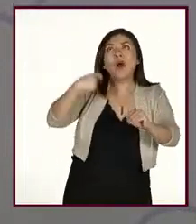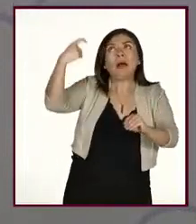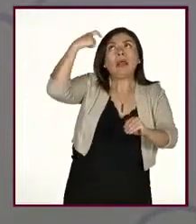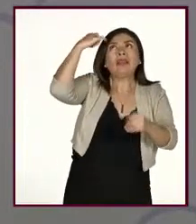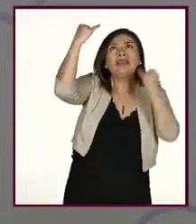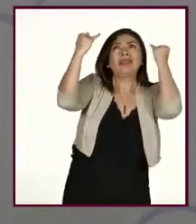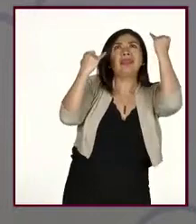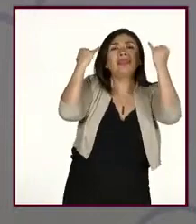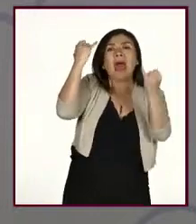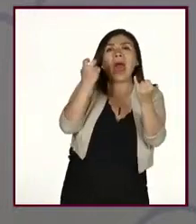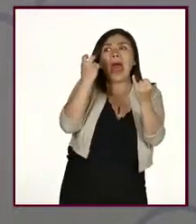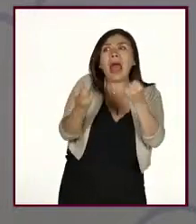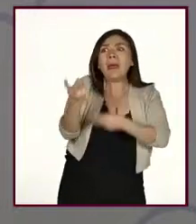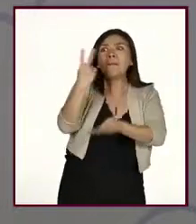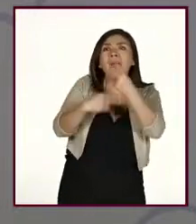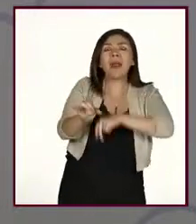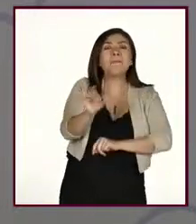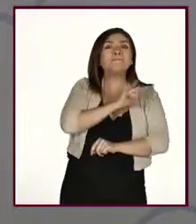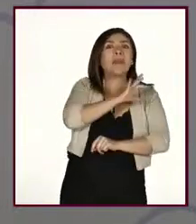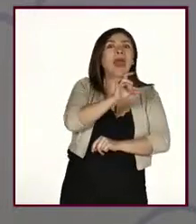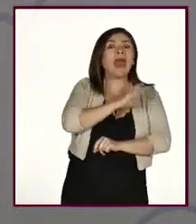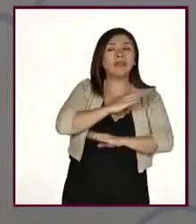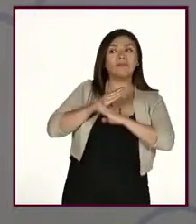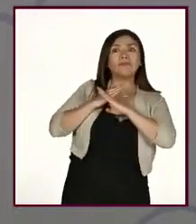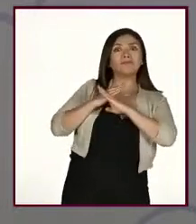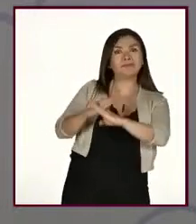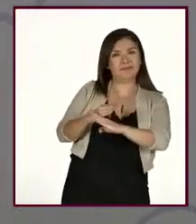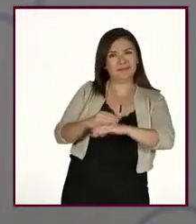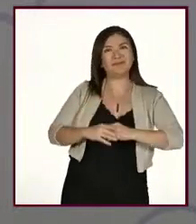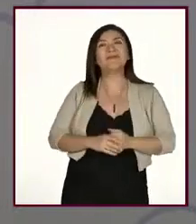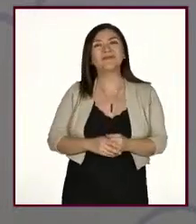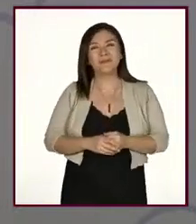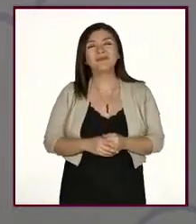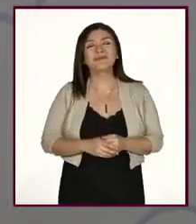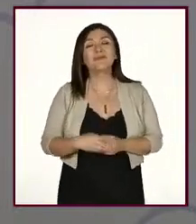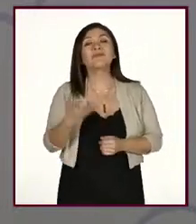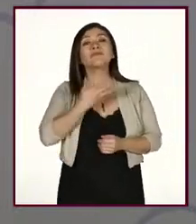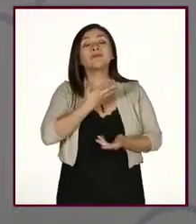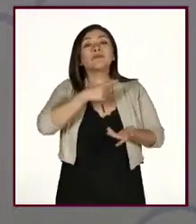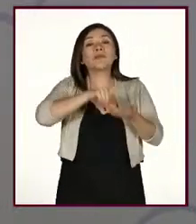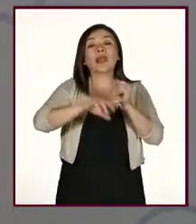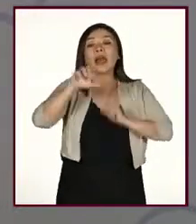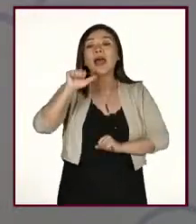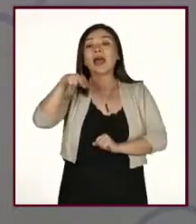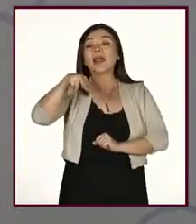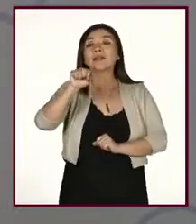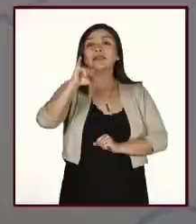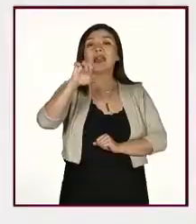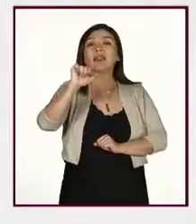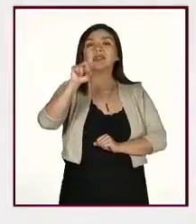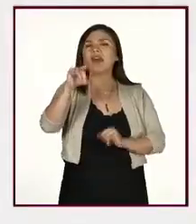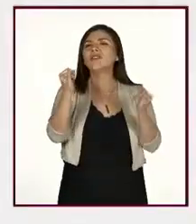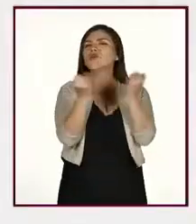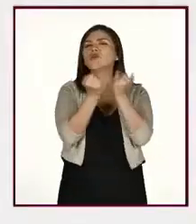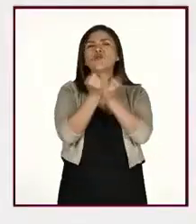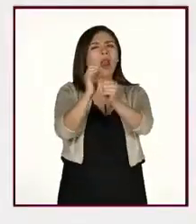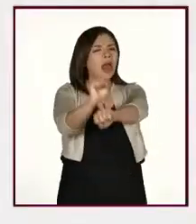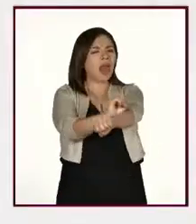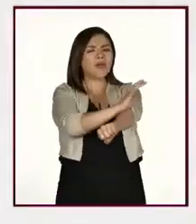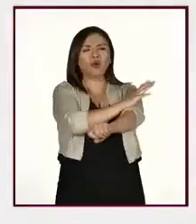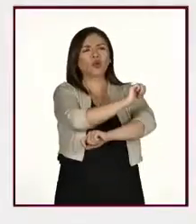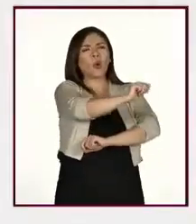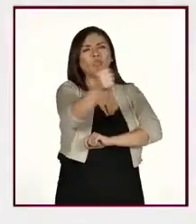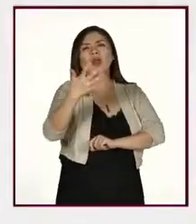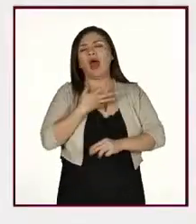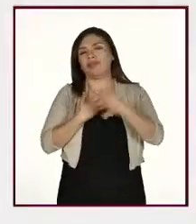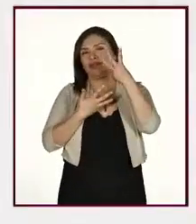factor interno ese mecanismo de ansiedad. Y dentro de los componentes de ansiedad, pues como todas las emociones, tiene